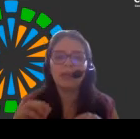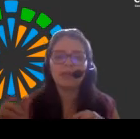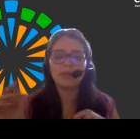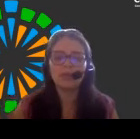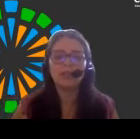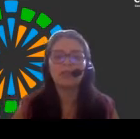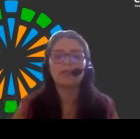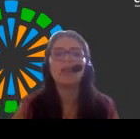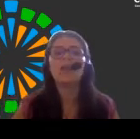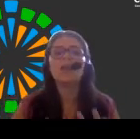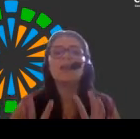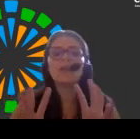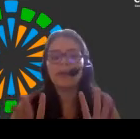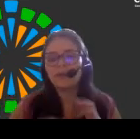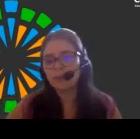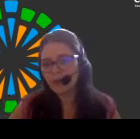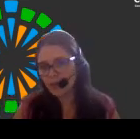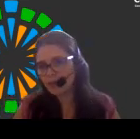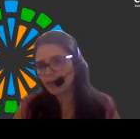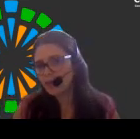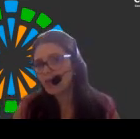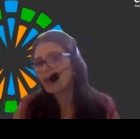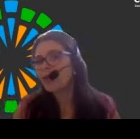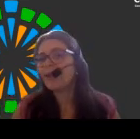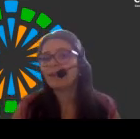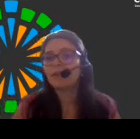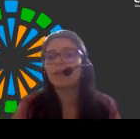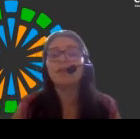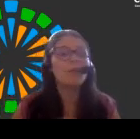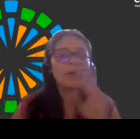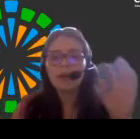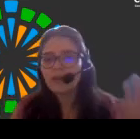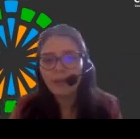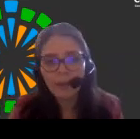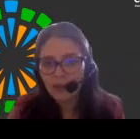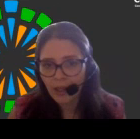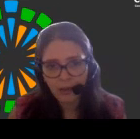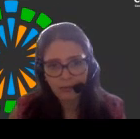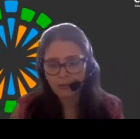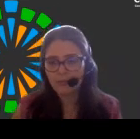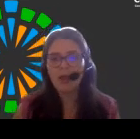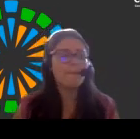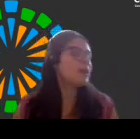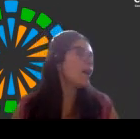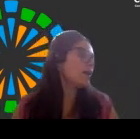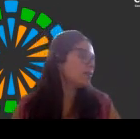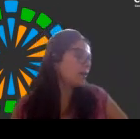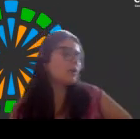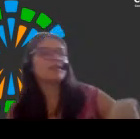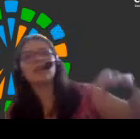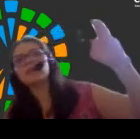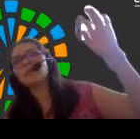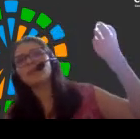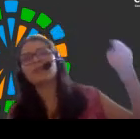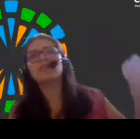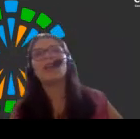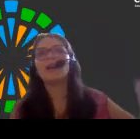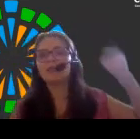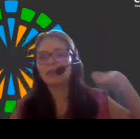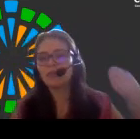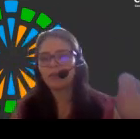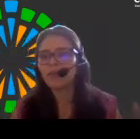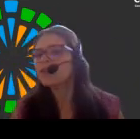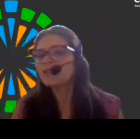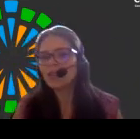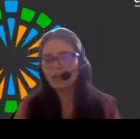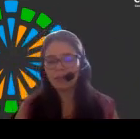haciendo pequeñas cositas y lo más importante es no ponernos a inventar Mira la que es que voy a hacer esto por